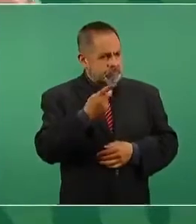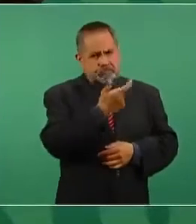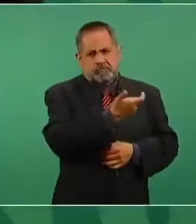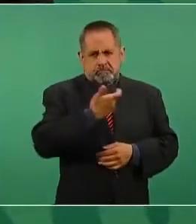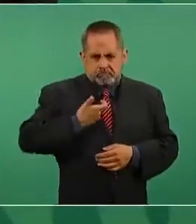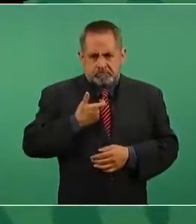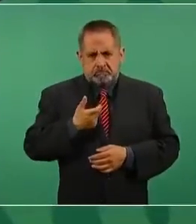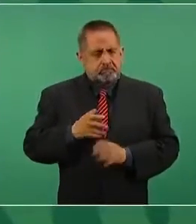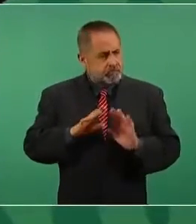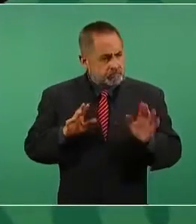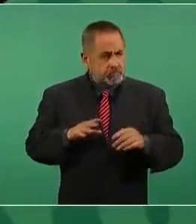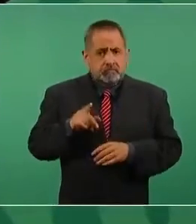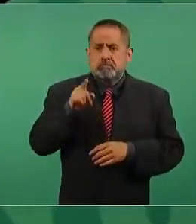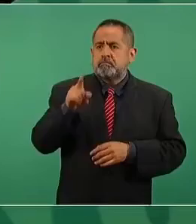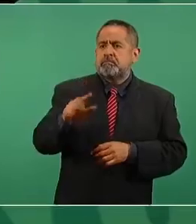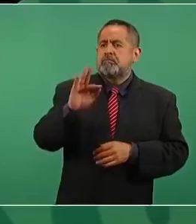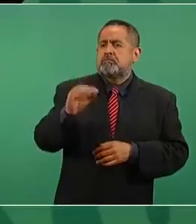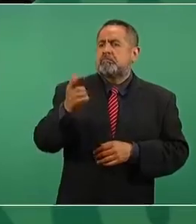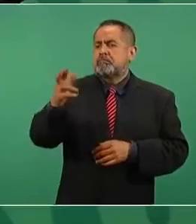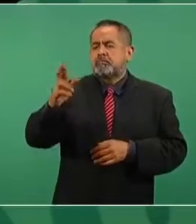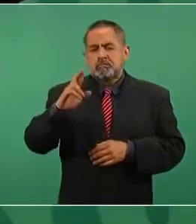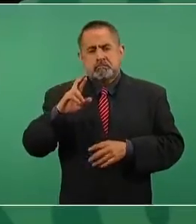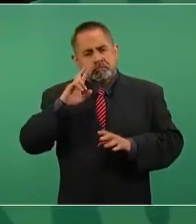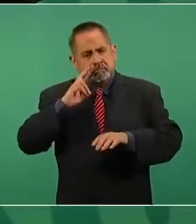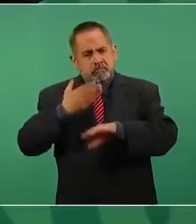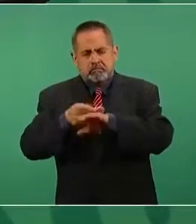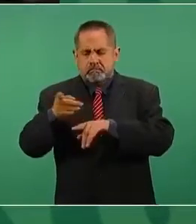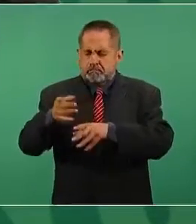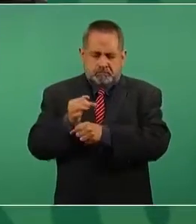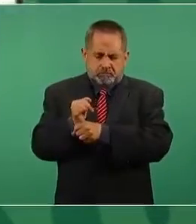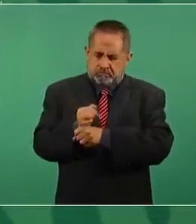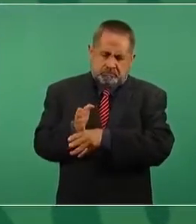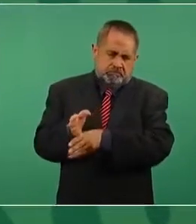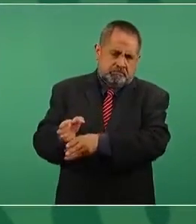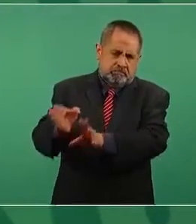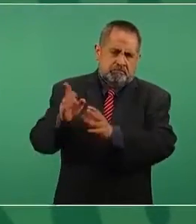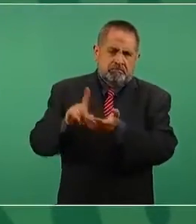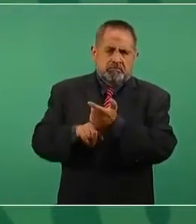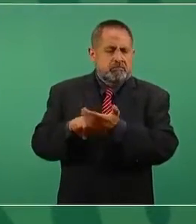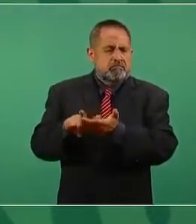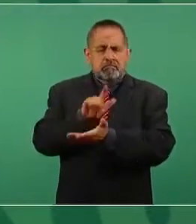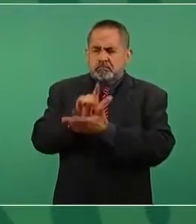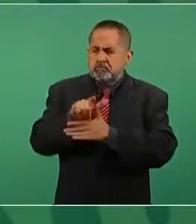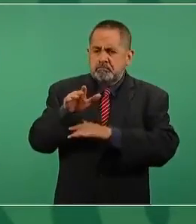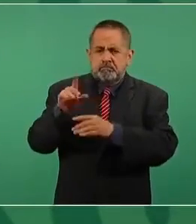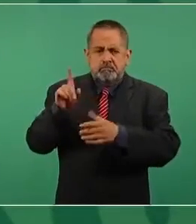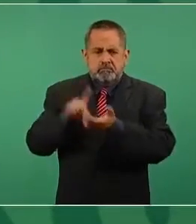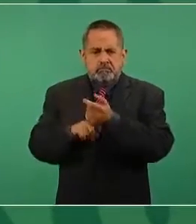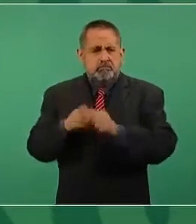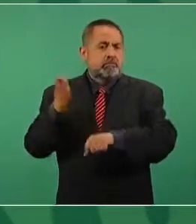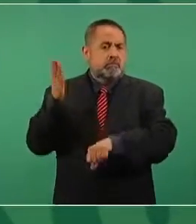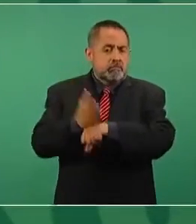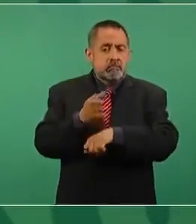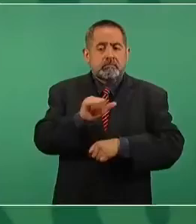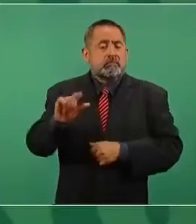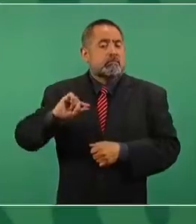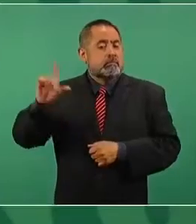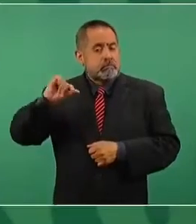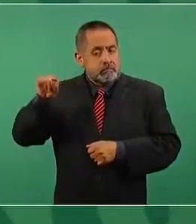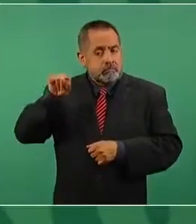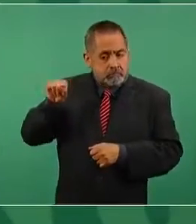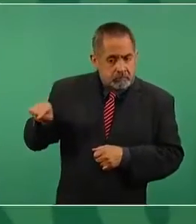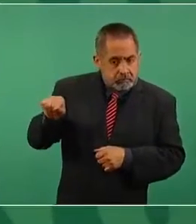y que la Fiscalía ya vea el asunto legal del castigo a los